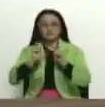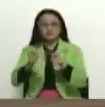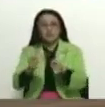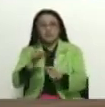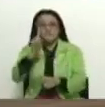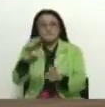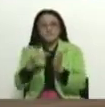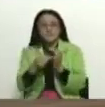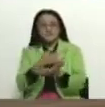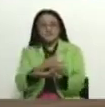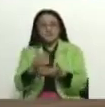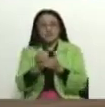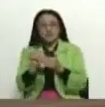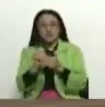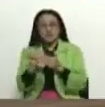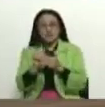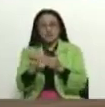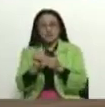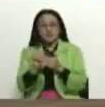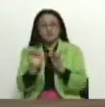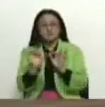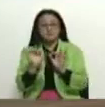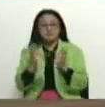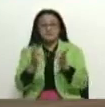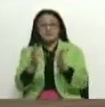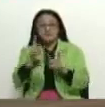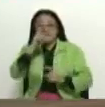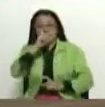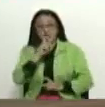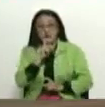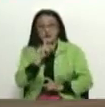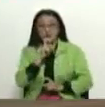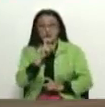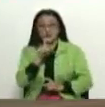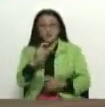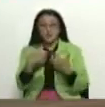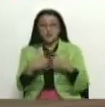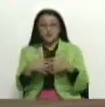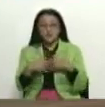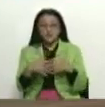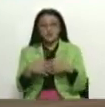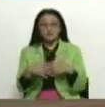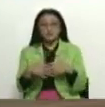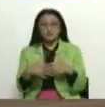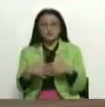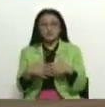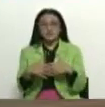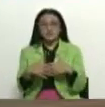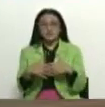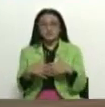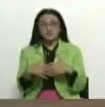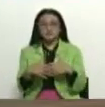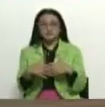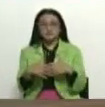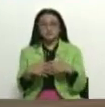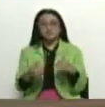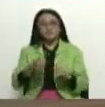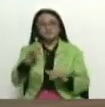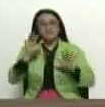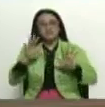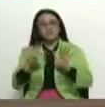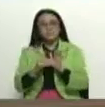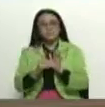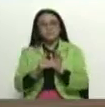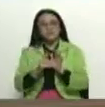inclusive 1.000 millones de dólares, de acuerdo al año. Una empresa que tiene más de